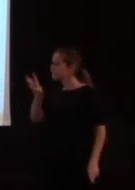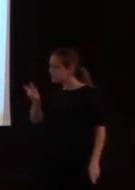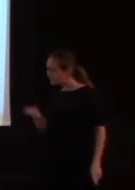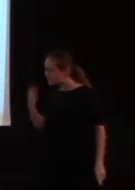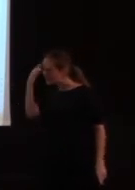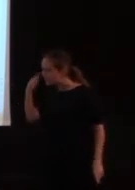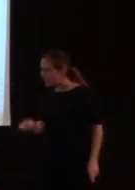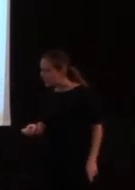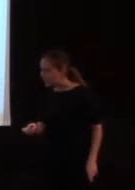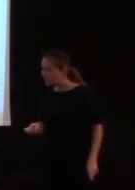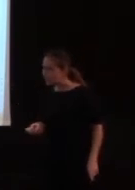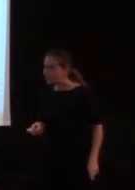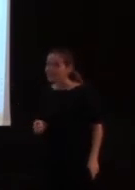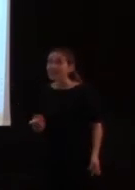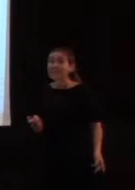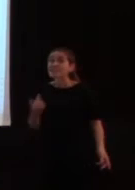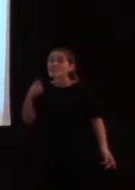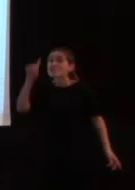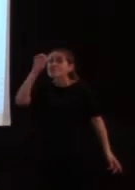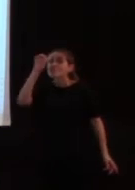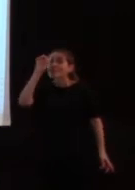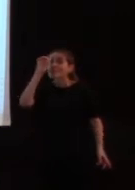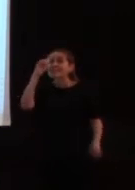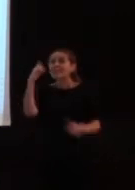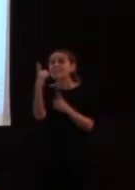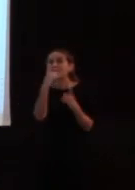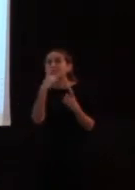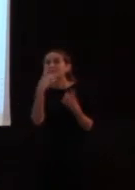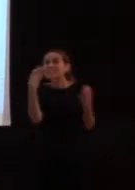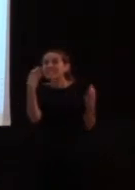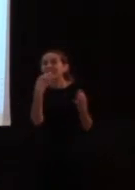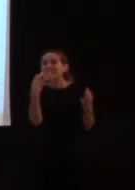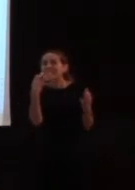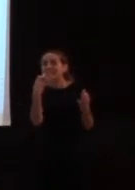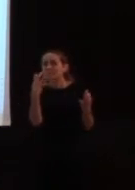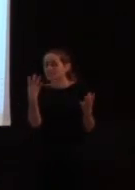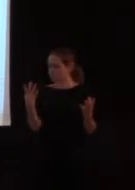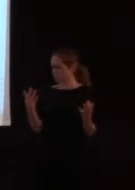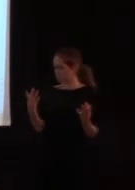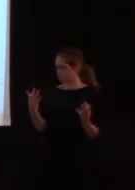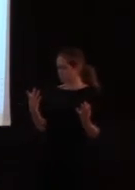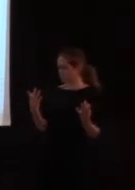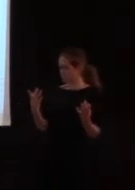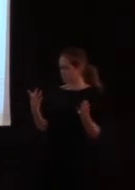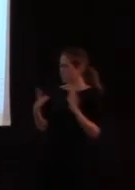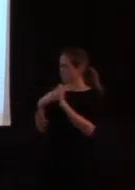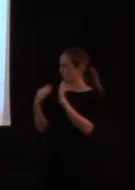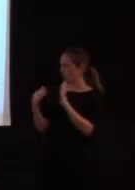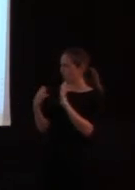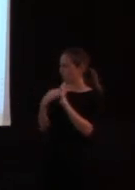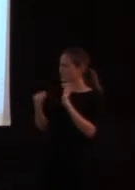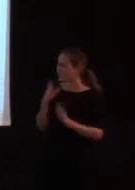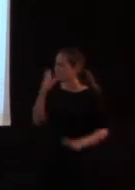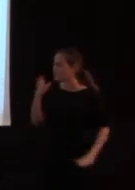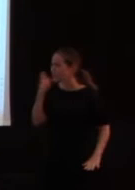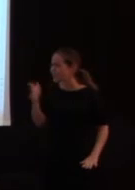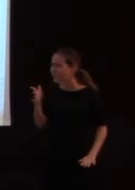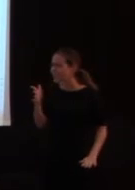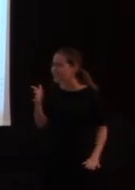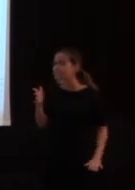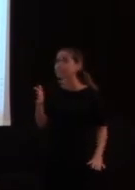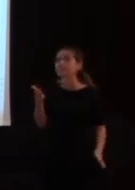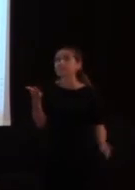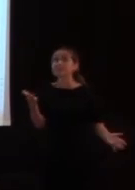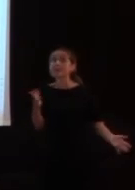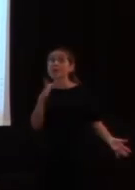no sé lo que me pide la pregunta. Y el profesor le dice, que no entiendes esta pregunta. Y la niña, después de un rato, le dice,